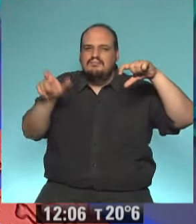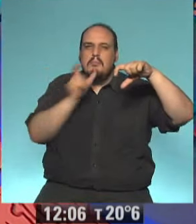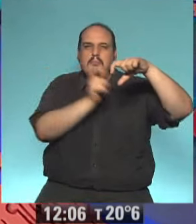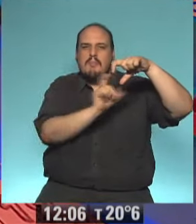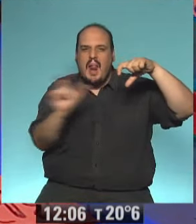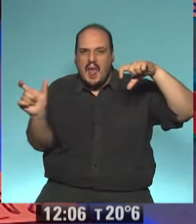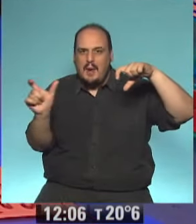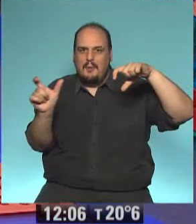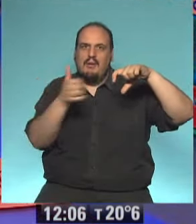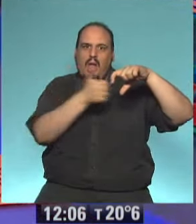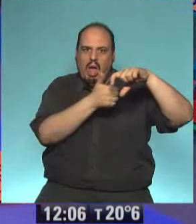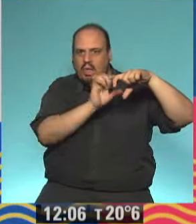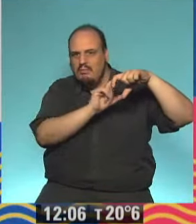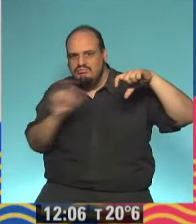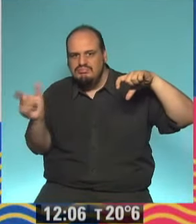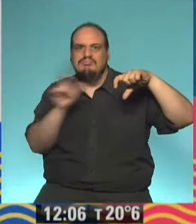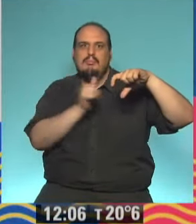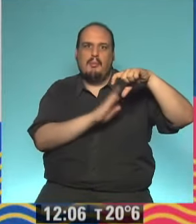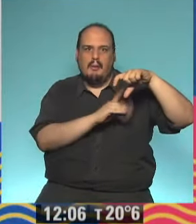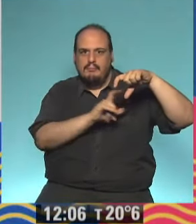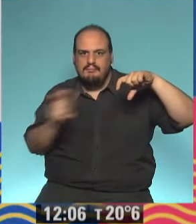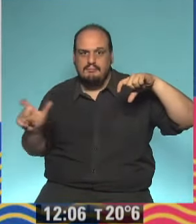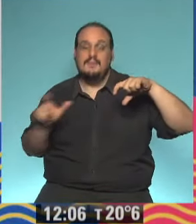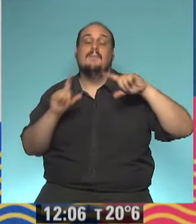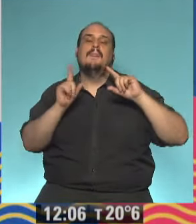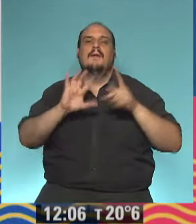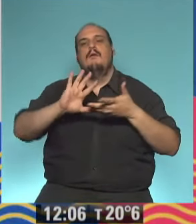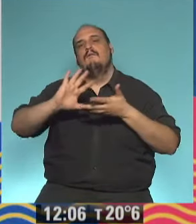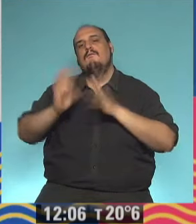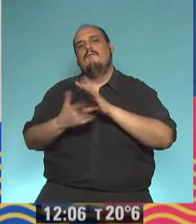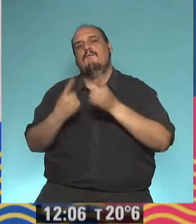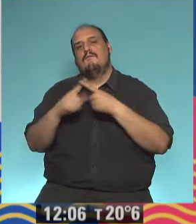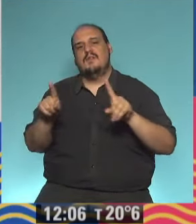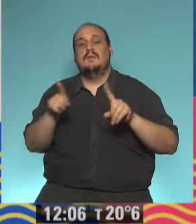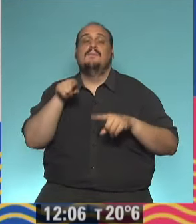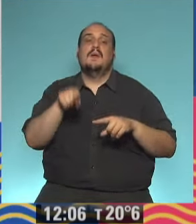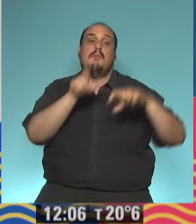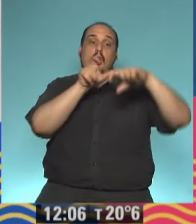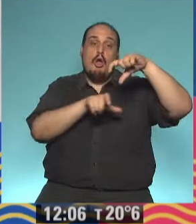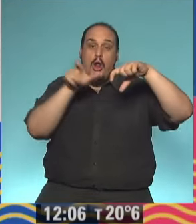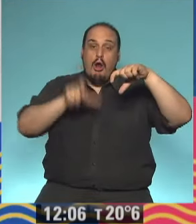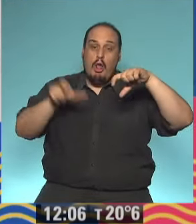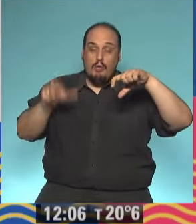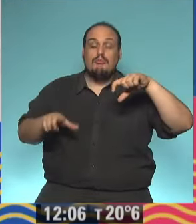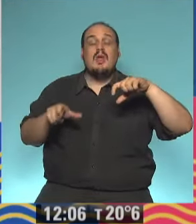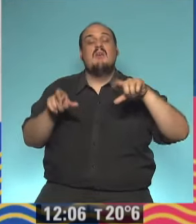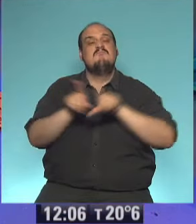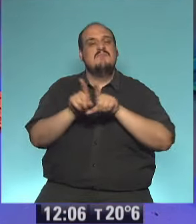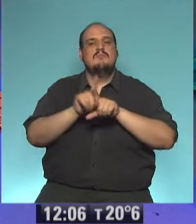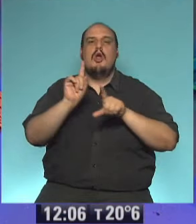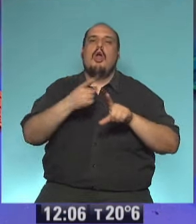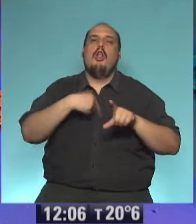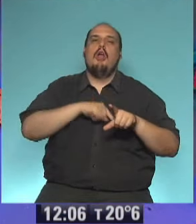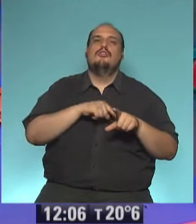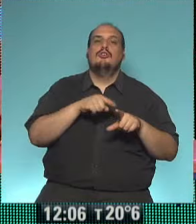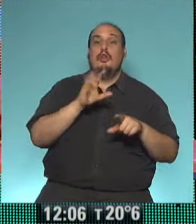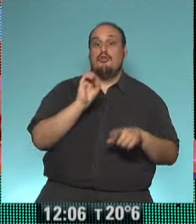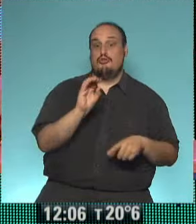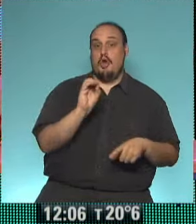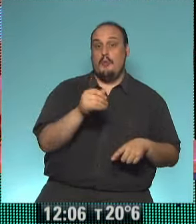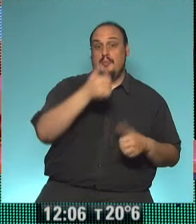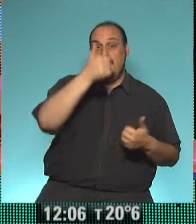fotos jugando al Tutti Frutti, estuvo buenísimo. Muy bien, fue otra versión del Tutti Frutti, ¿no? En vez de hacer las columnas, como siempre, pusimos una inicial y cada